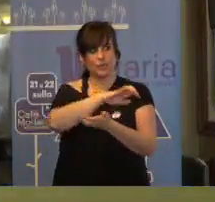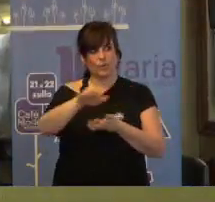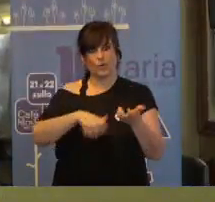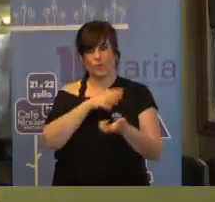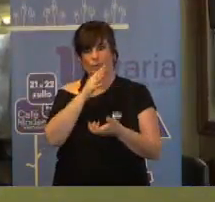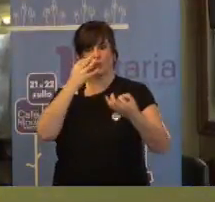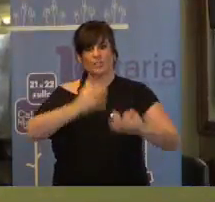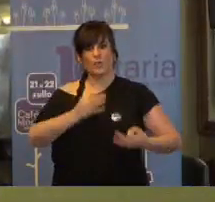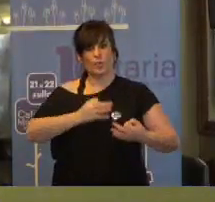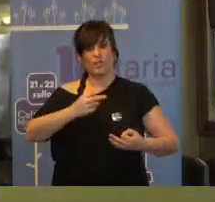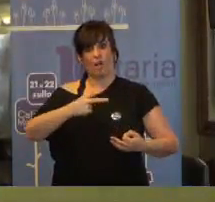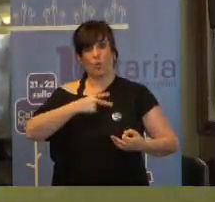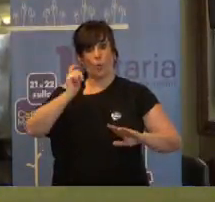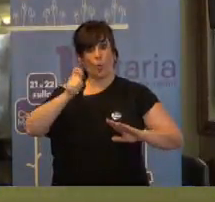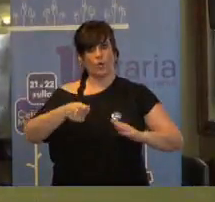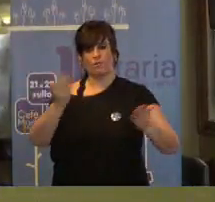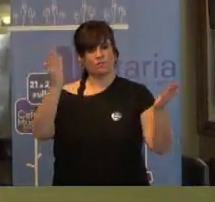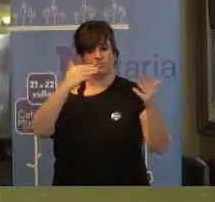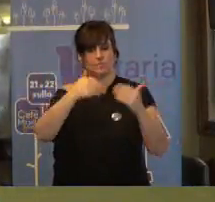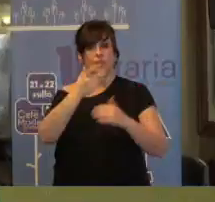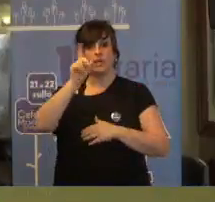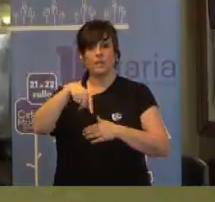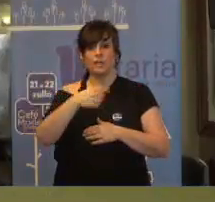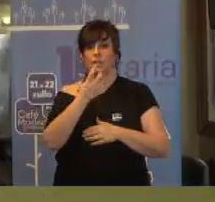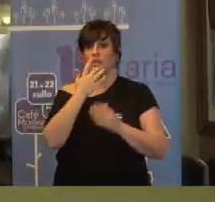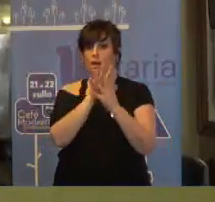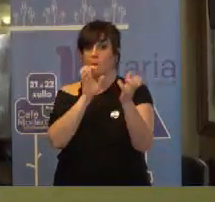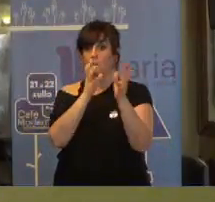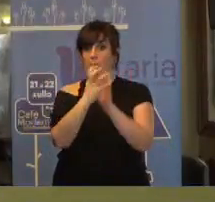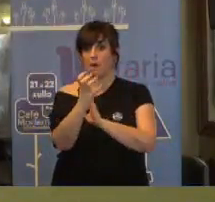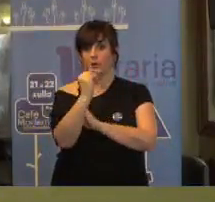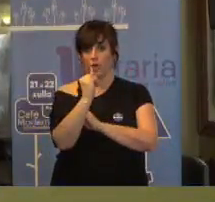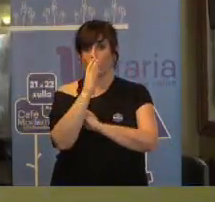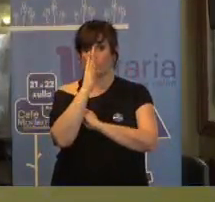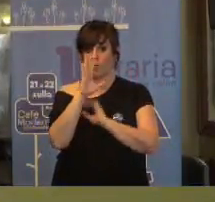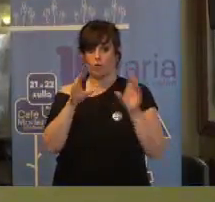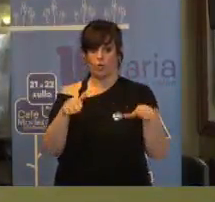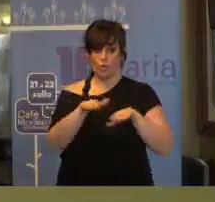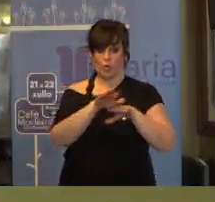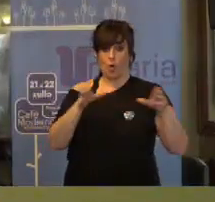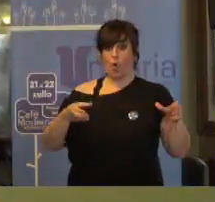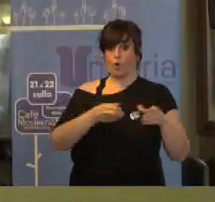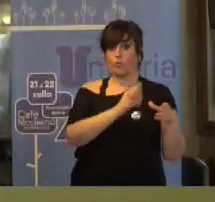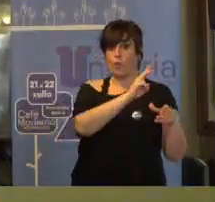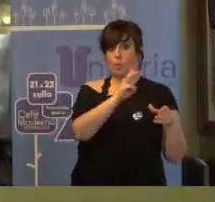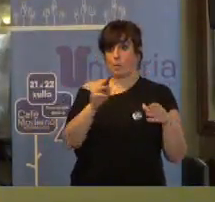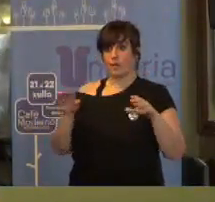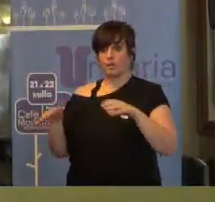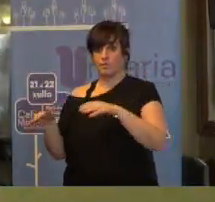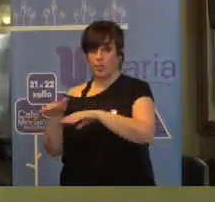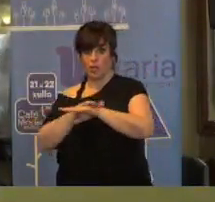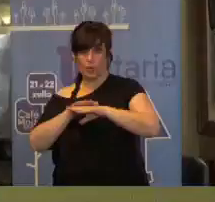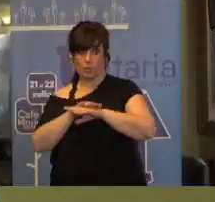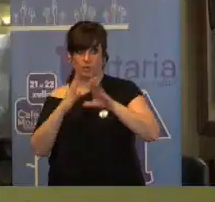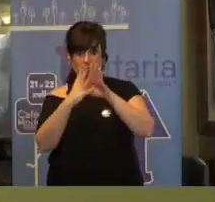todo eso, onde estamos sometidos a grandes pactos en cuestións esenciais entre o partido que goberna e o Partido Popular por temas que para nós